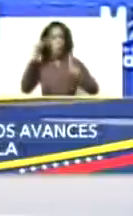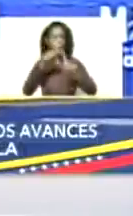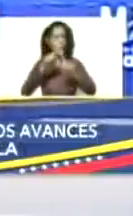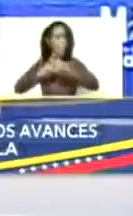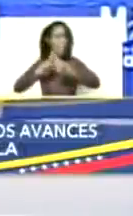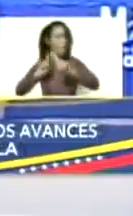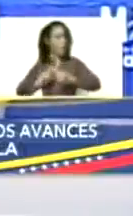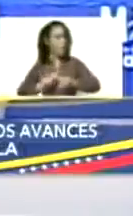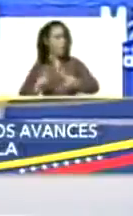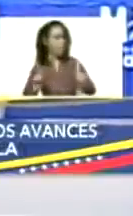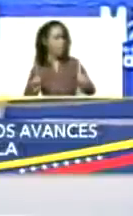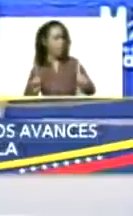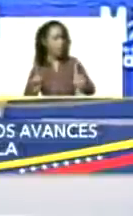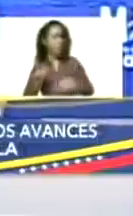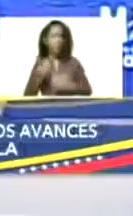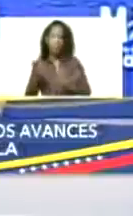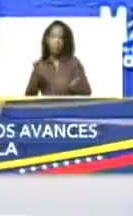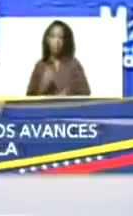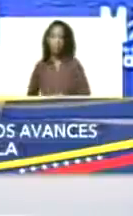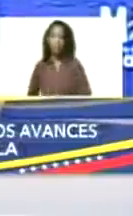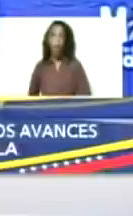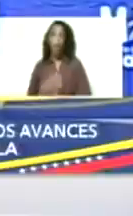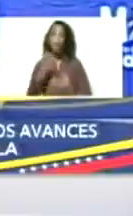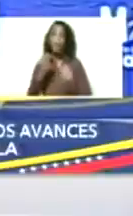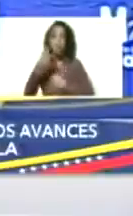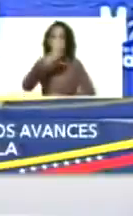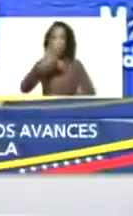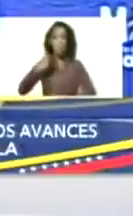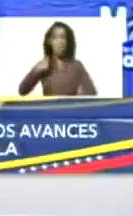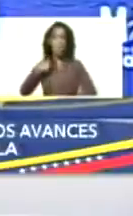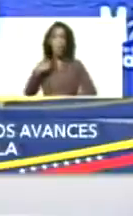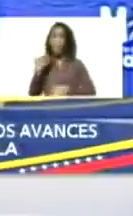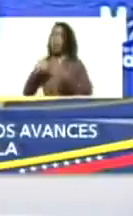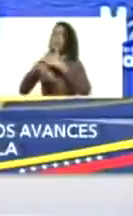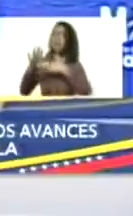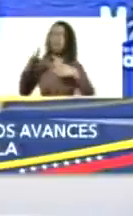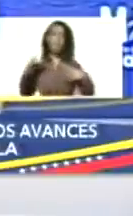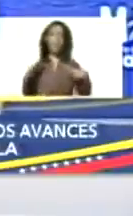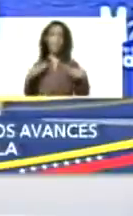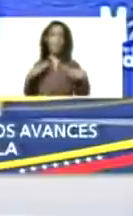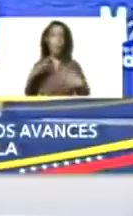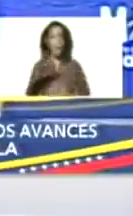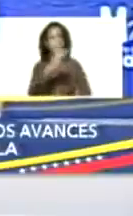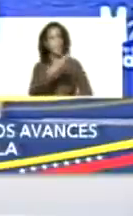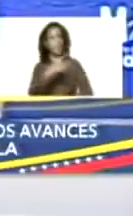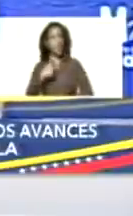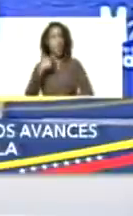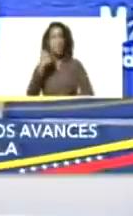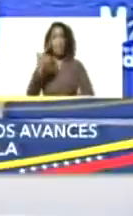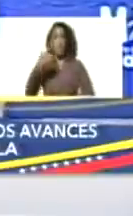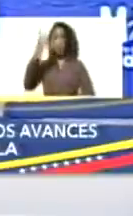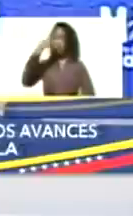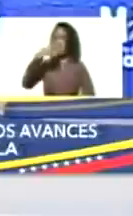diferentes. Mucha gente creyó que yo me iba de vacaciones. Parece que lo dije muy en serio.